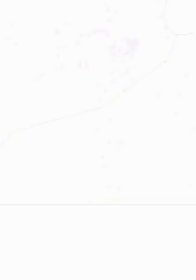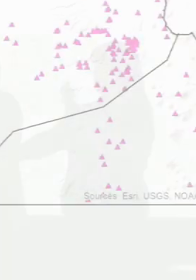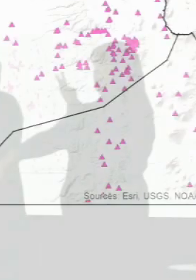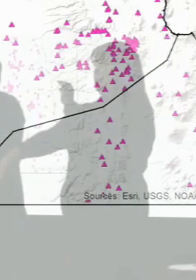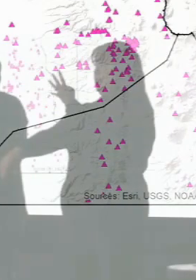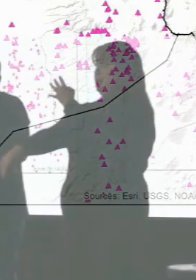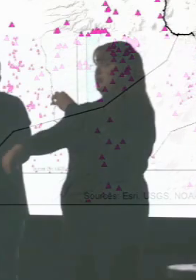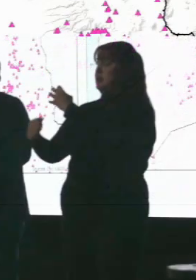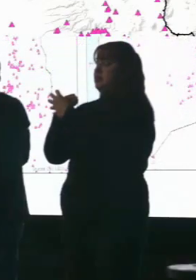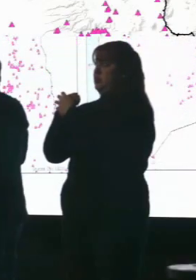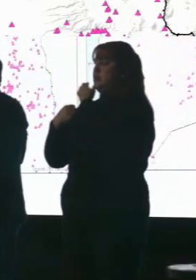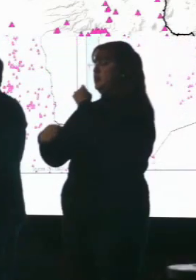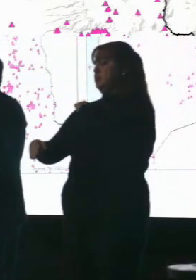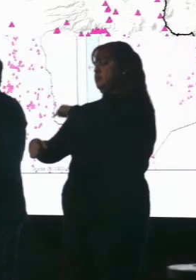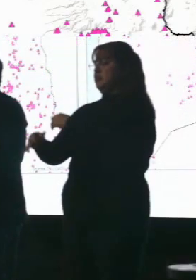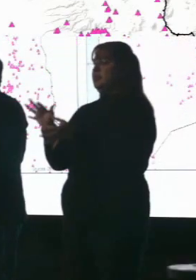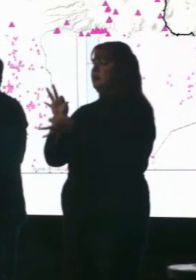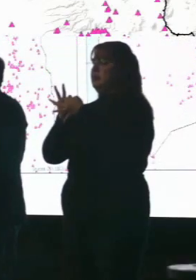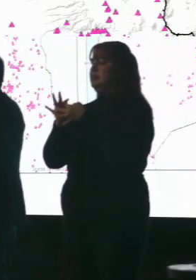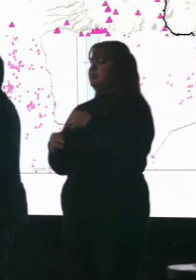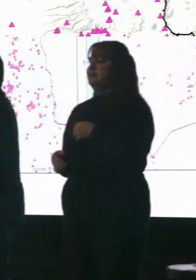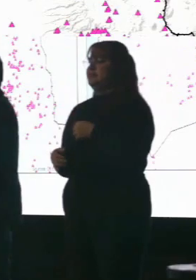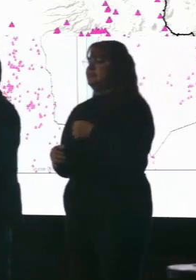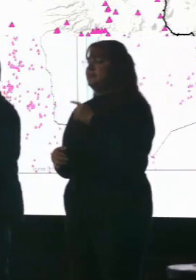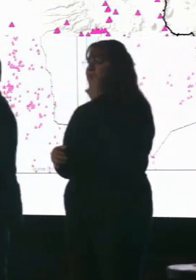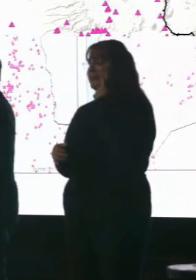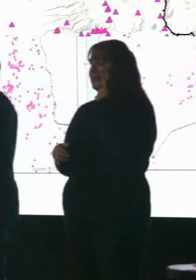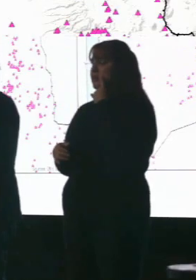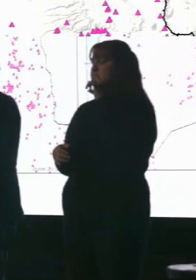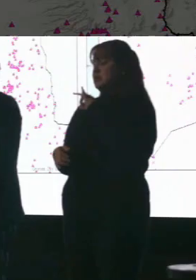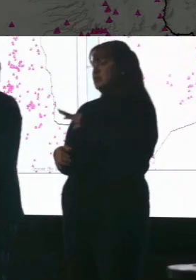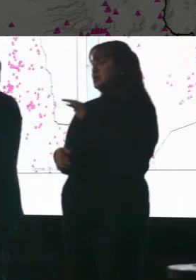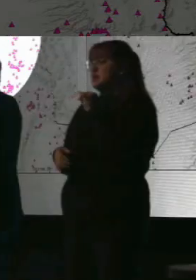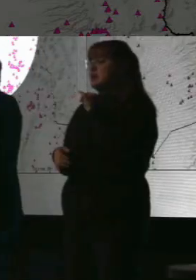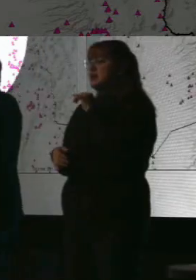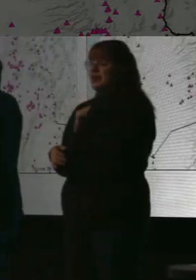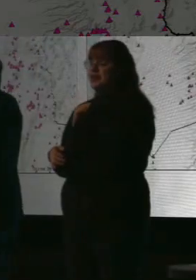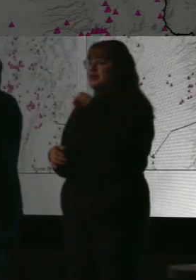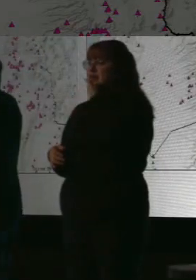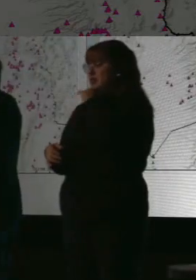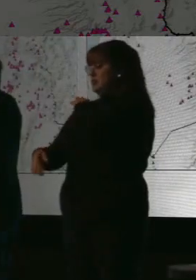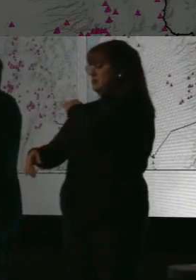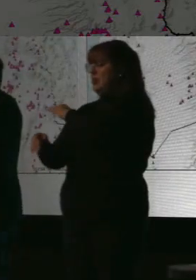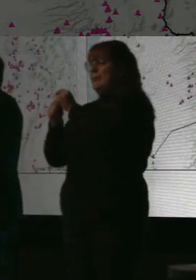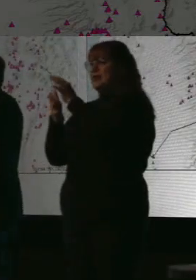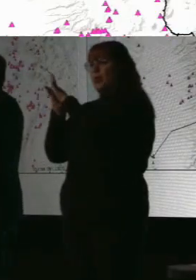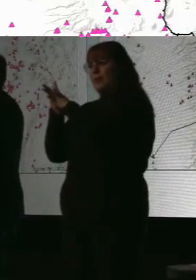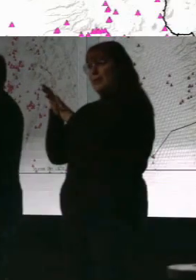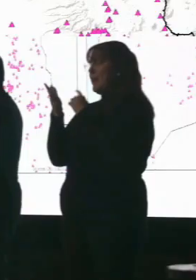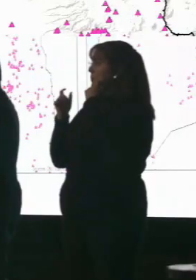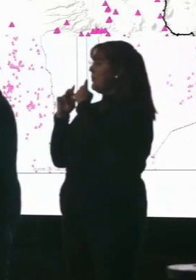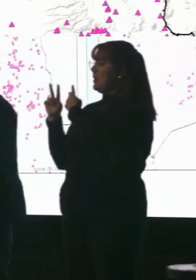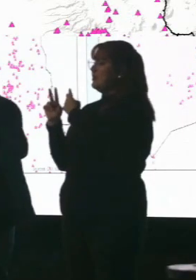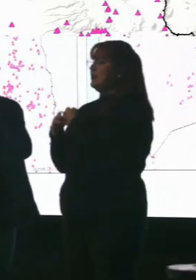Entonces, si nosotros vemos un escenario de cómo son los yacimientos en Chile, este sería un mapa, así a escala bien